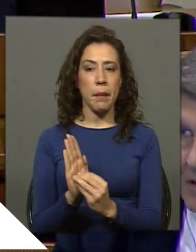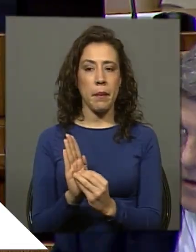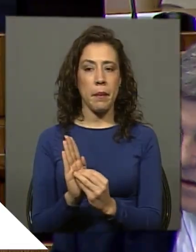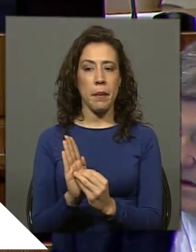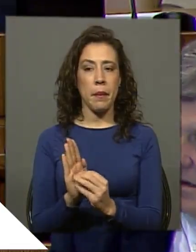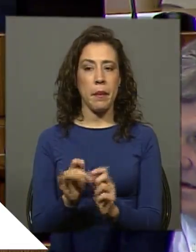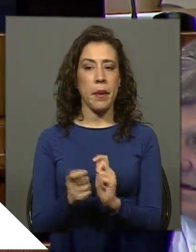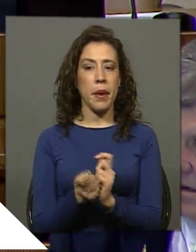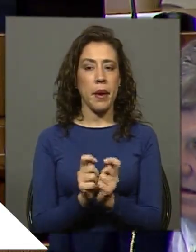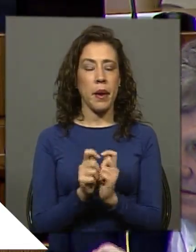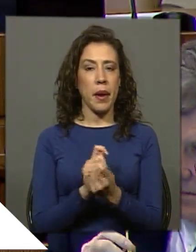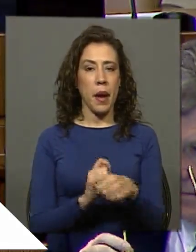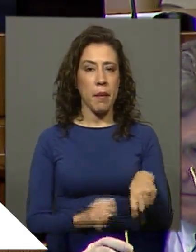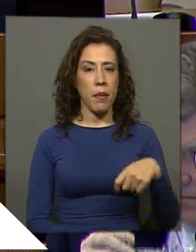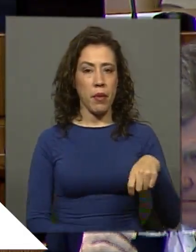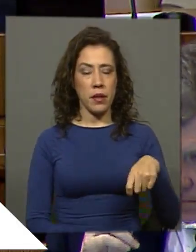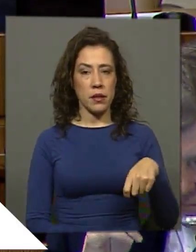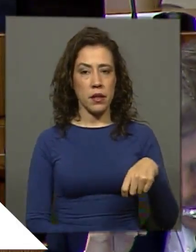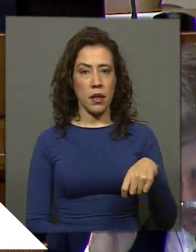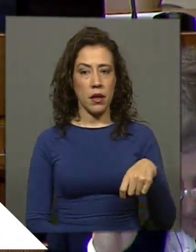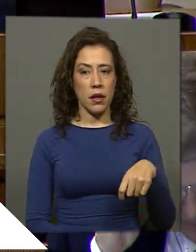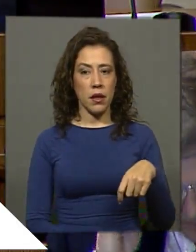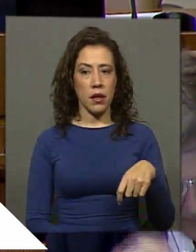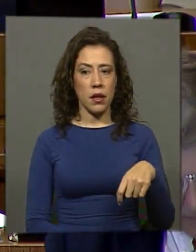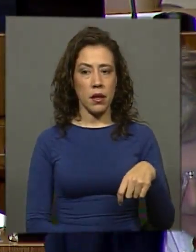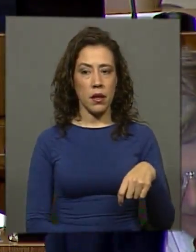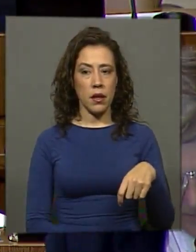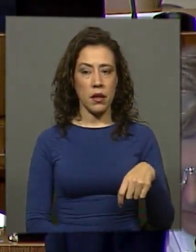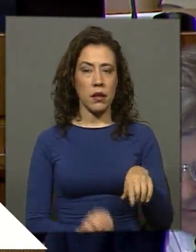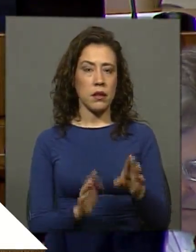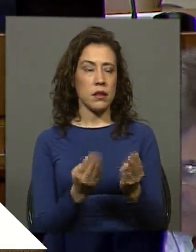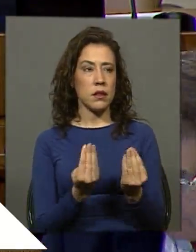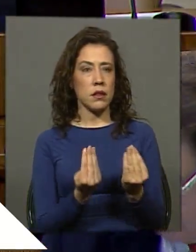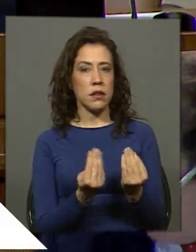ciertas modificaciones del senado vamos a esperar